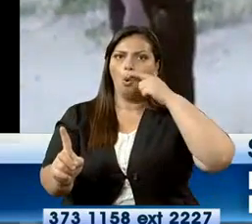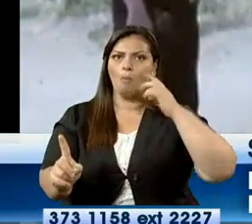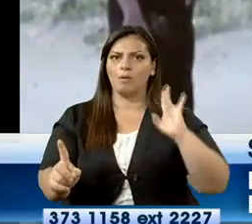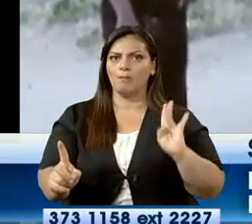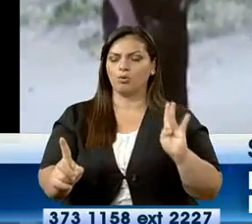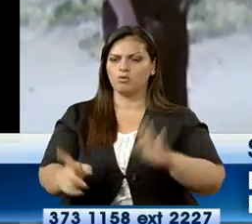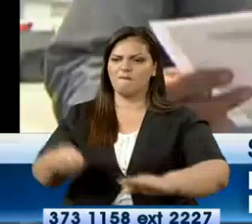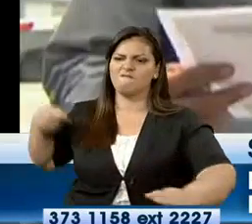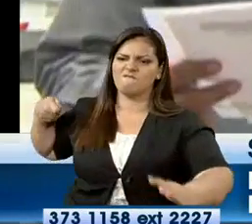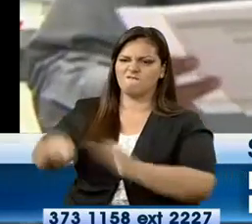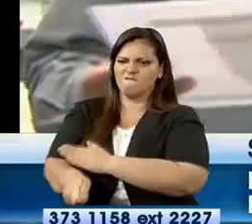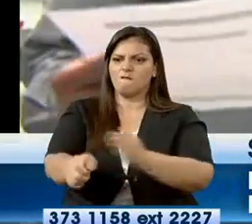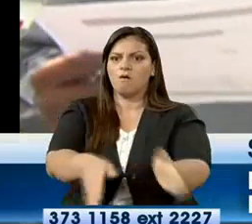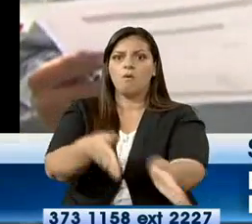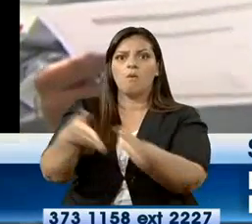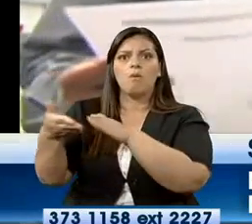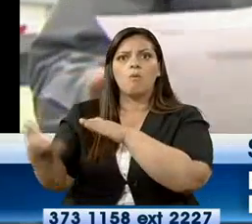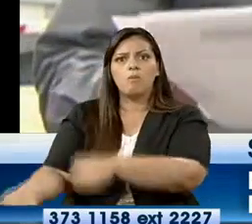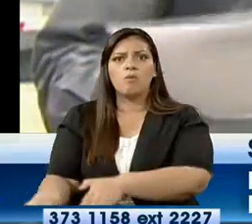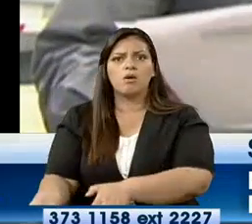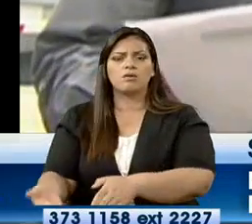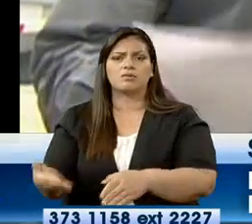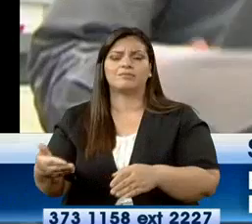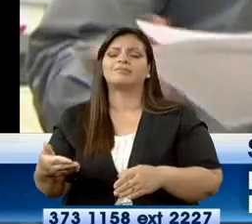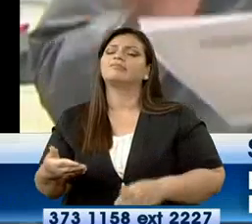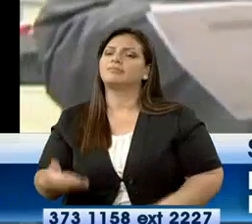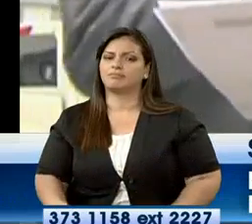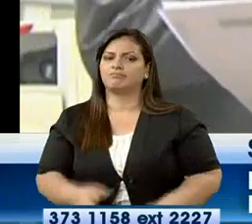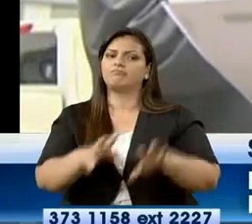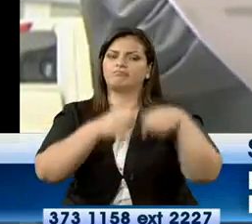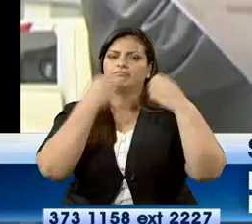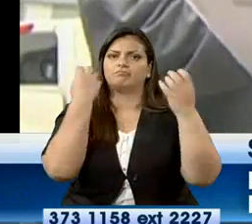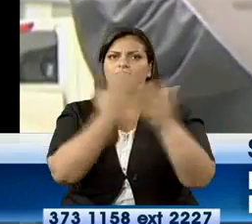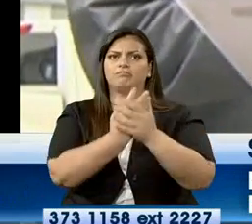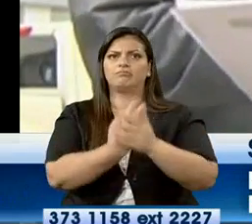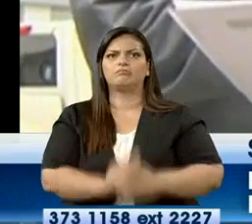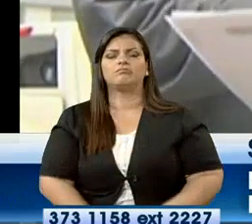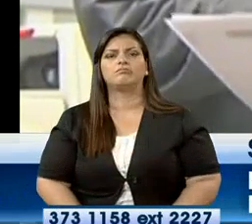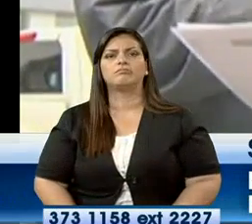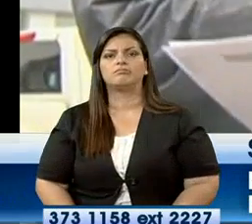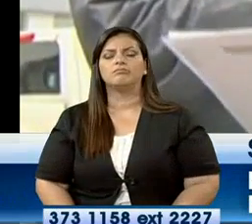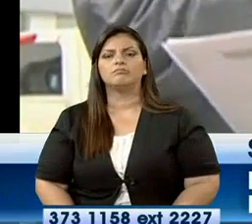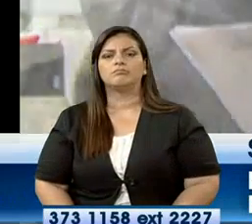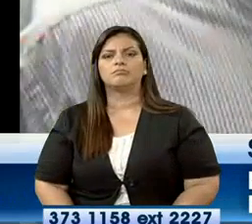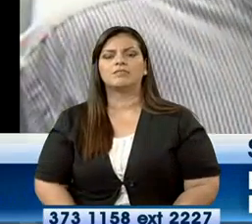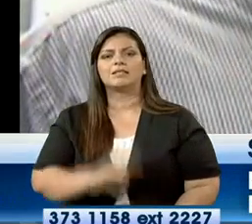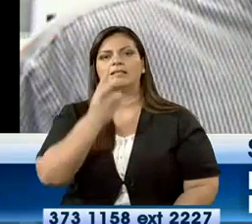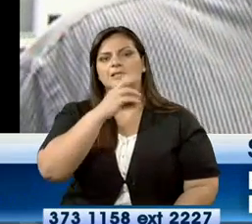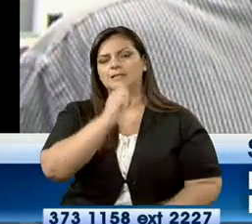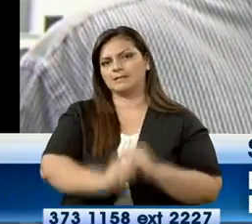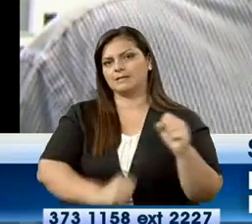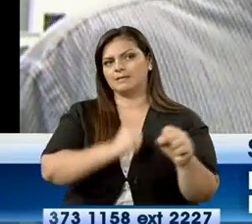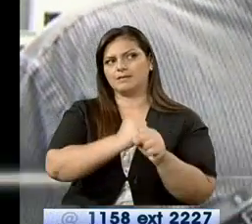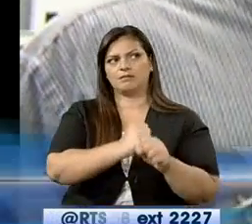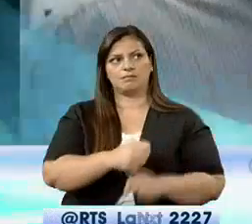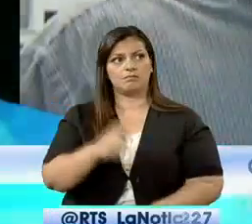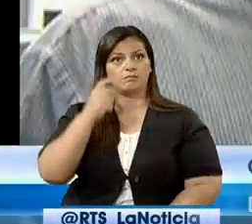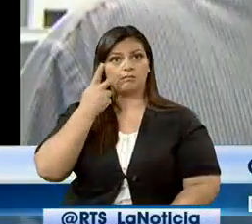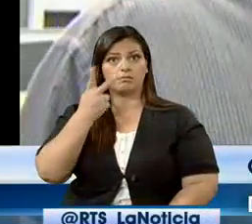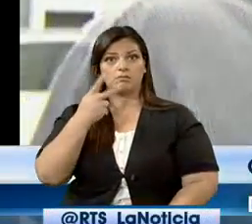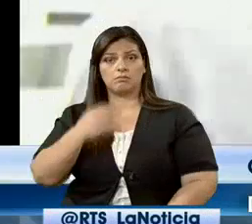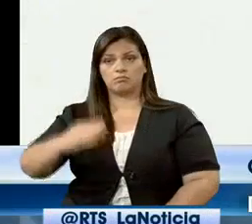las estadísticas. El coronel Víctor Arauz es el director nacional de la DINASET. Tenemos registrado en el